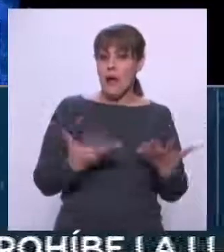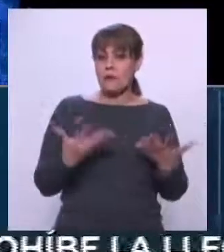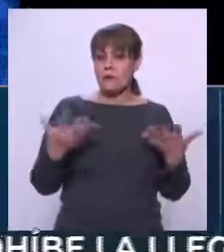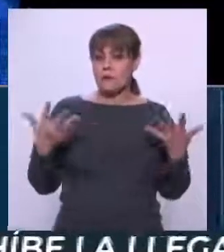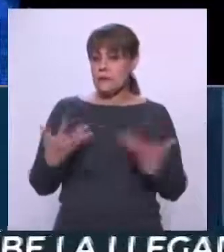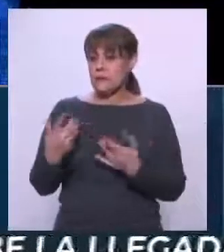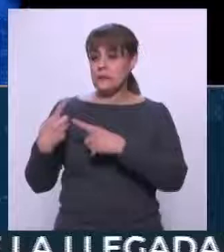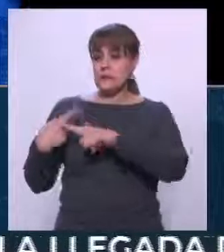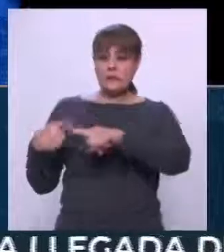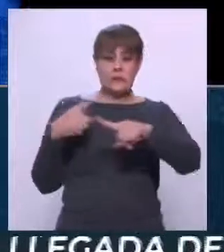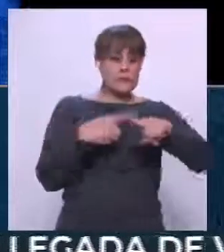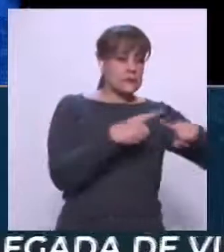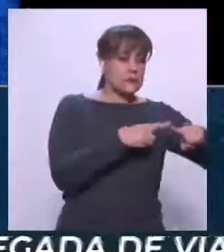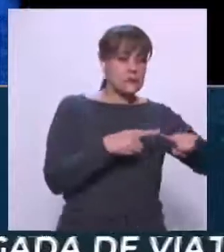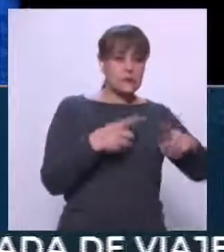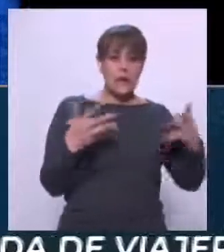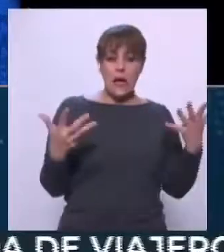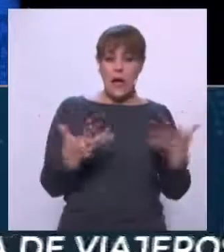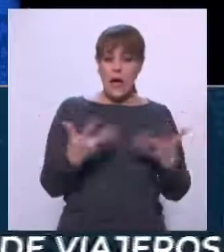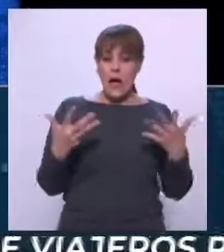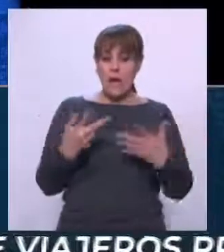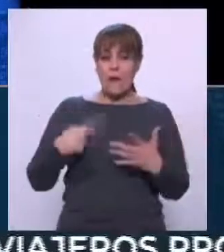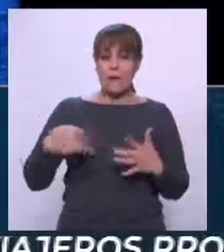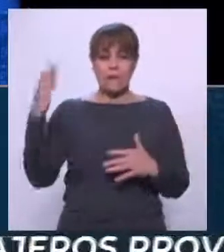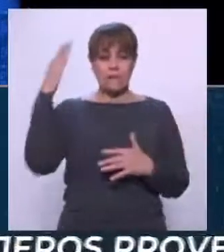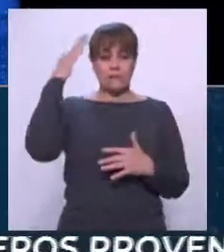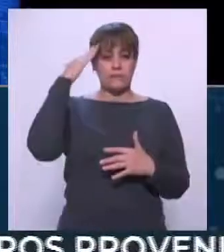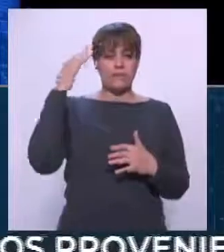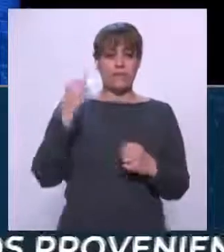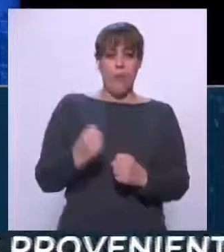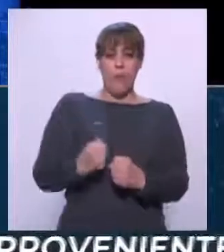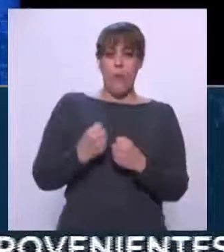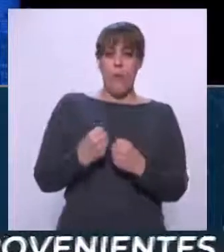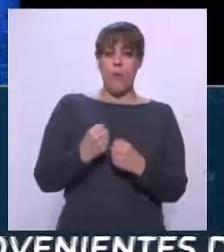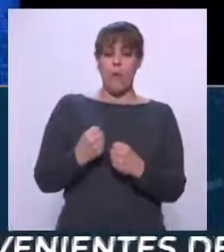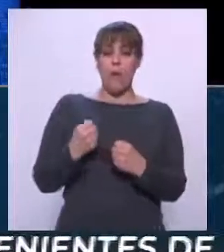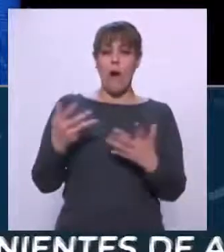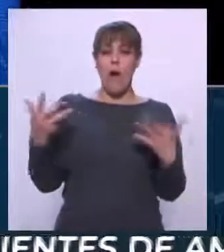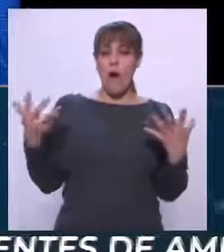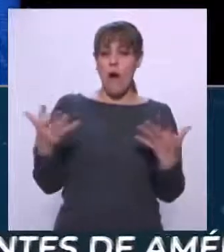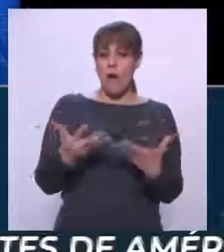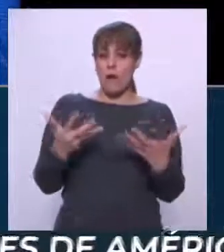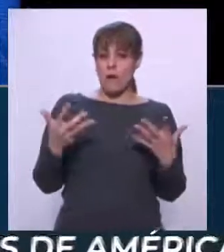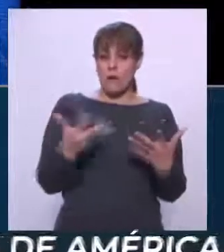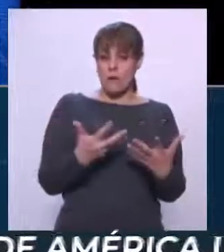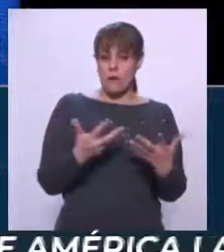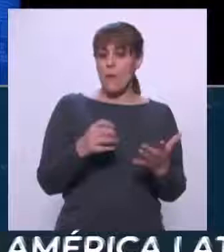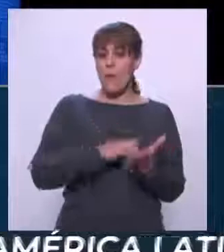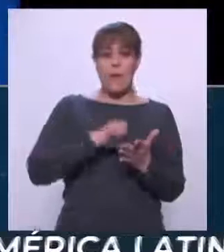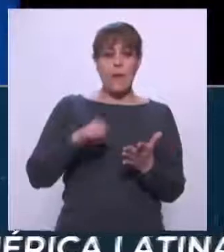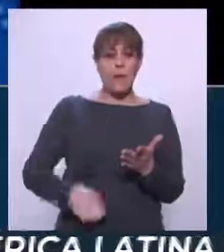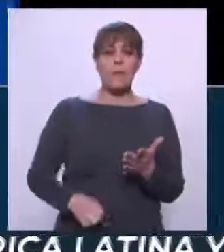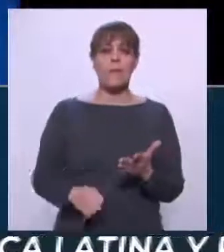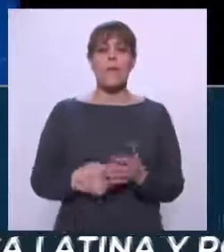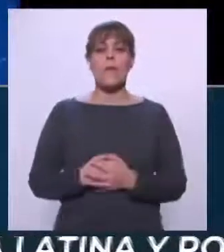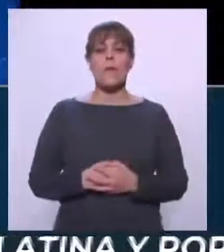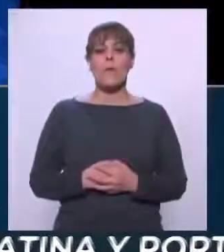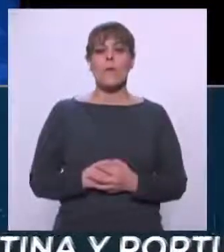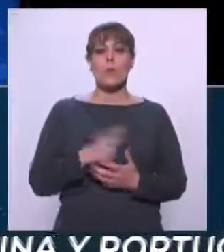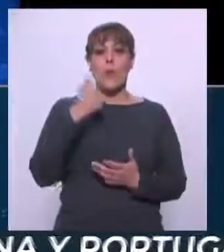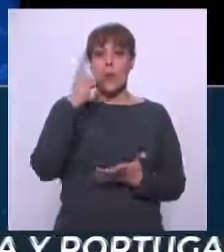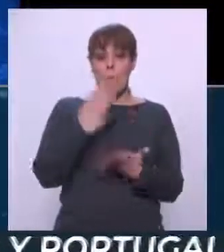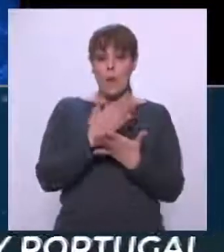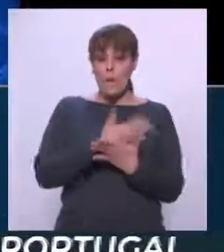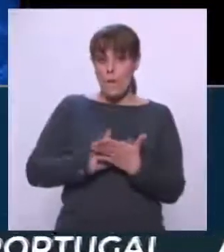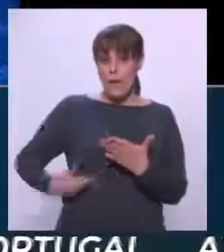poderes constitucionales y metaconstitucionales o fácticos, como fue la intervención no solamente del